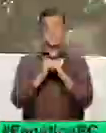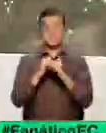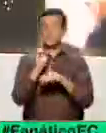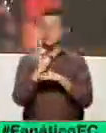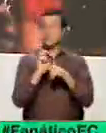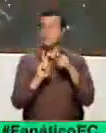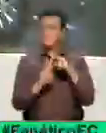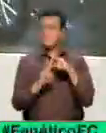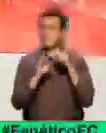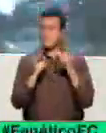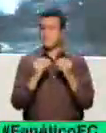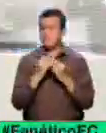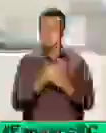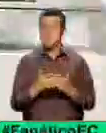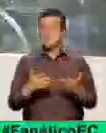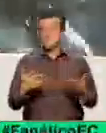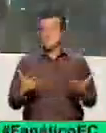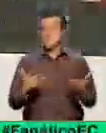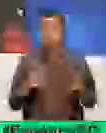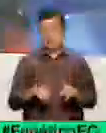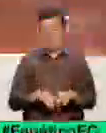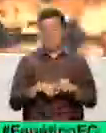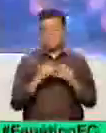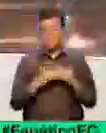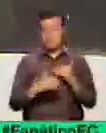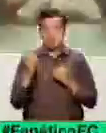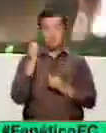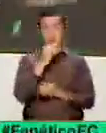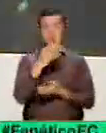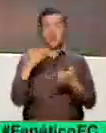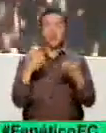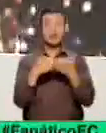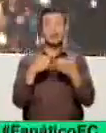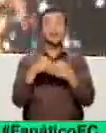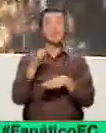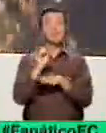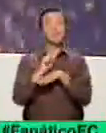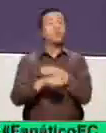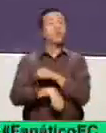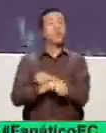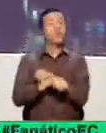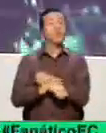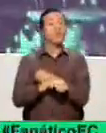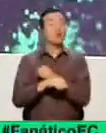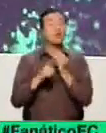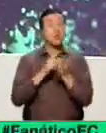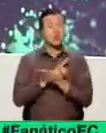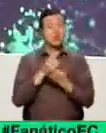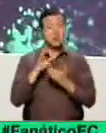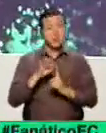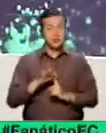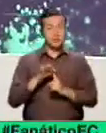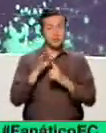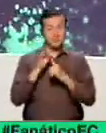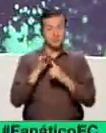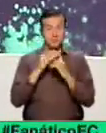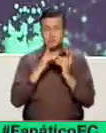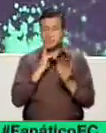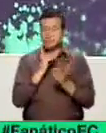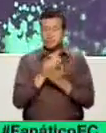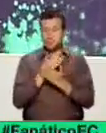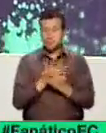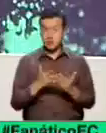de Ecuador TV, y es que arrancamos con información de la selección ecuatoriana de fútbol. Semana especial porque juega la Tri, será